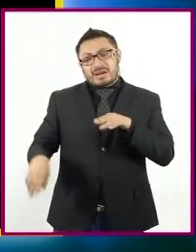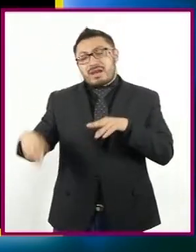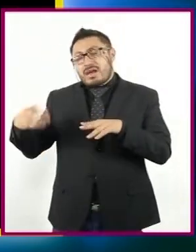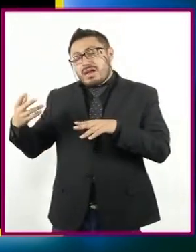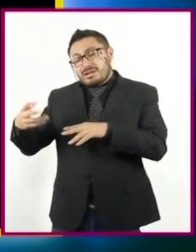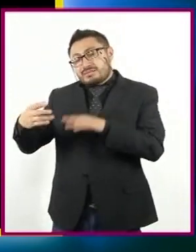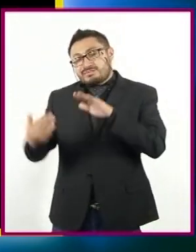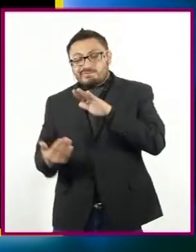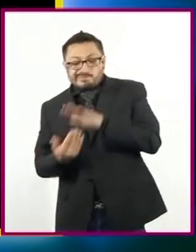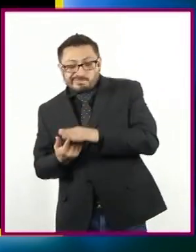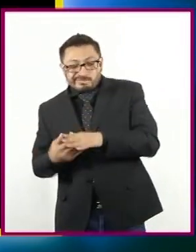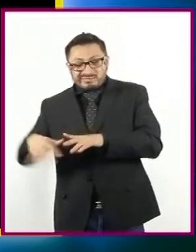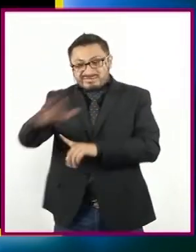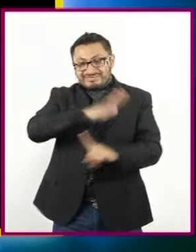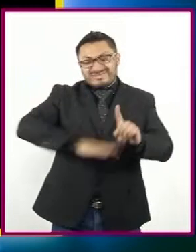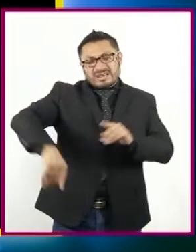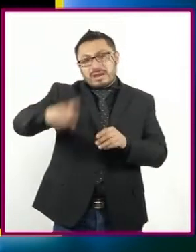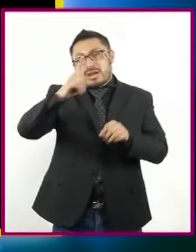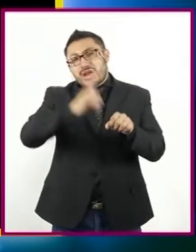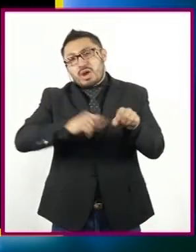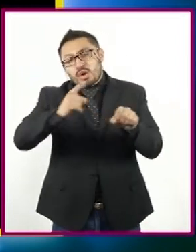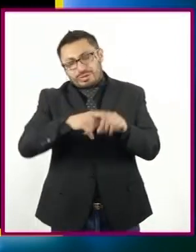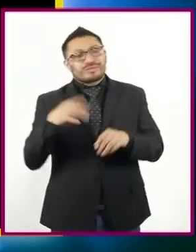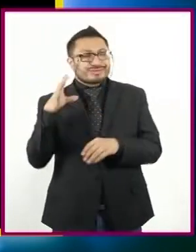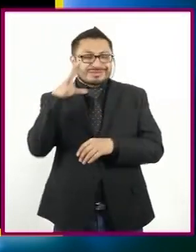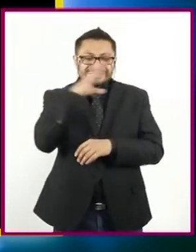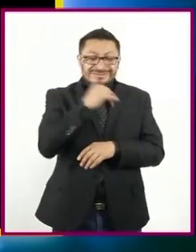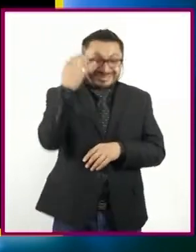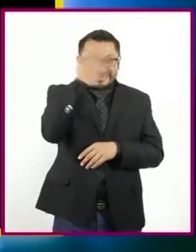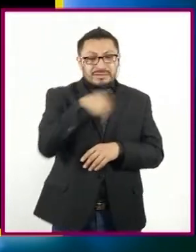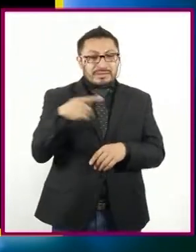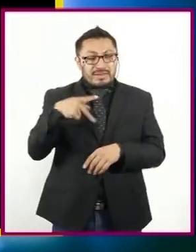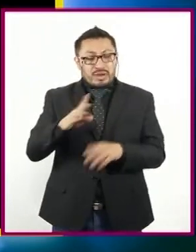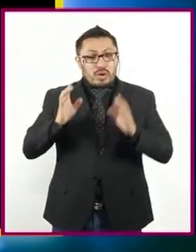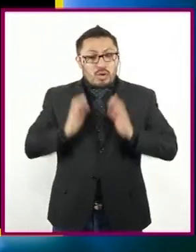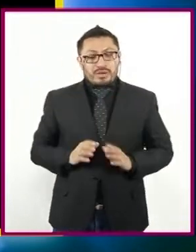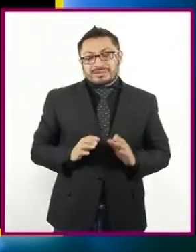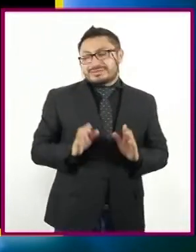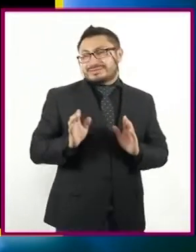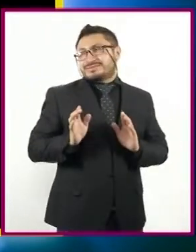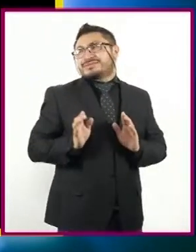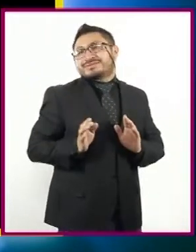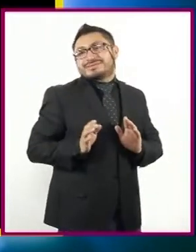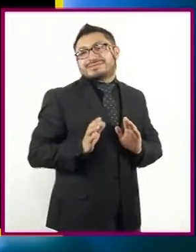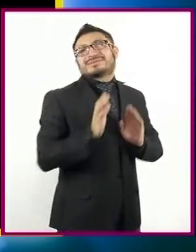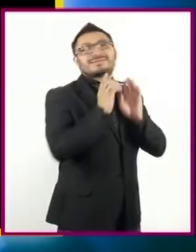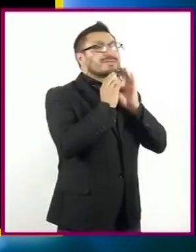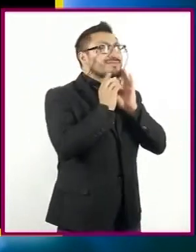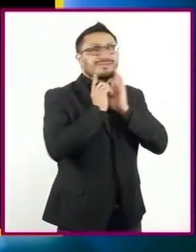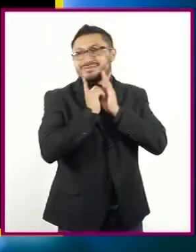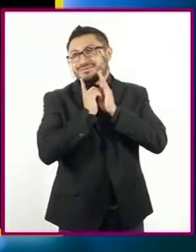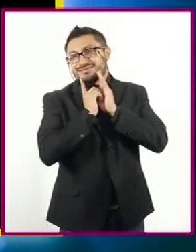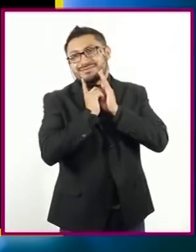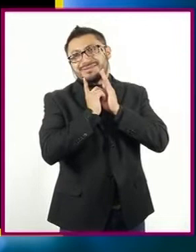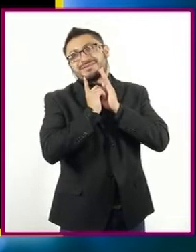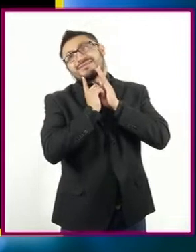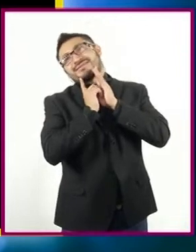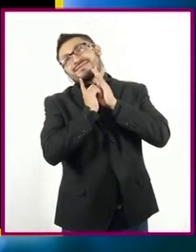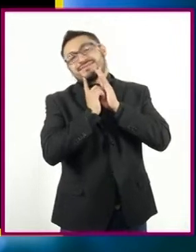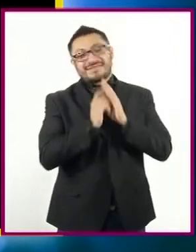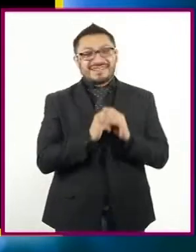en un ambiente dominado por colores cálidos, presenta su cuerpo de perfil y la cabeza levemente inclinada hacia